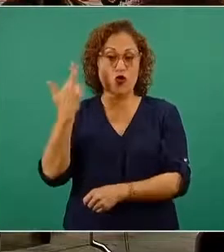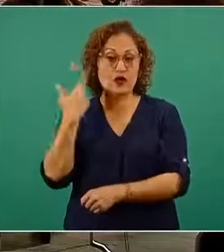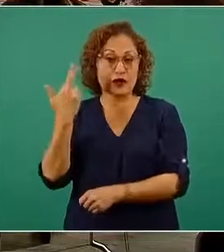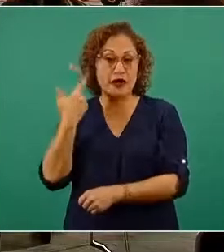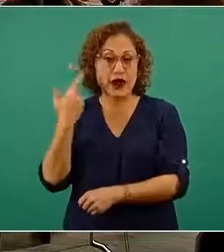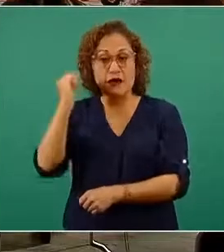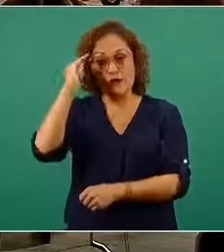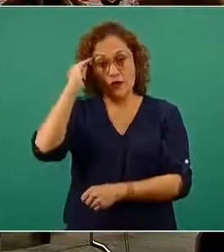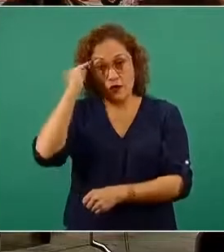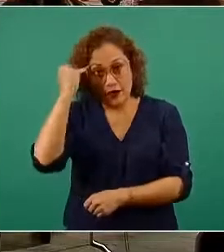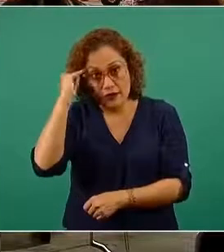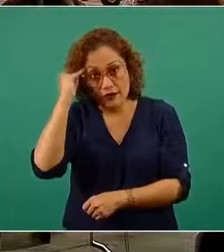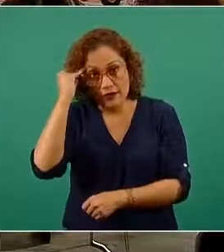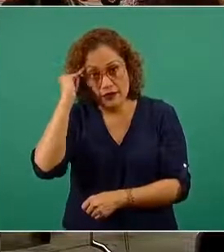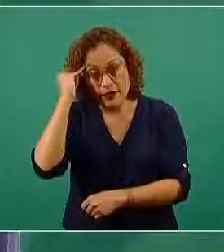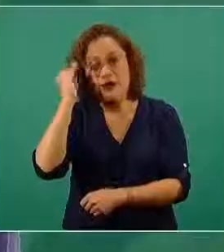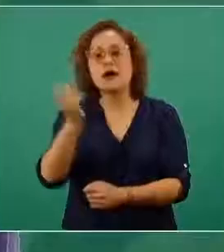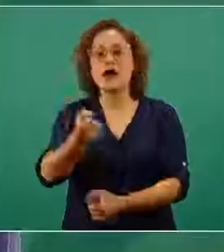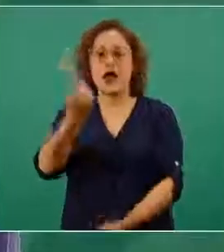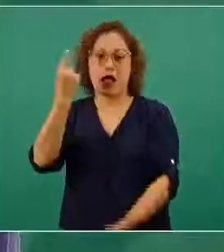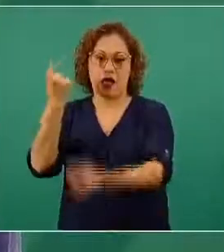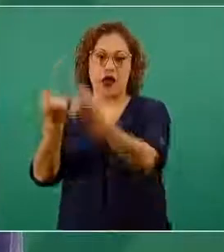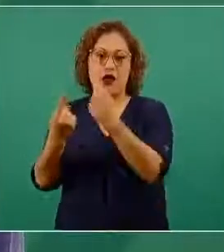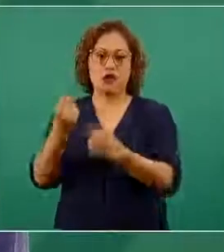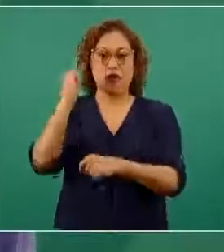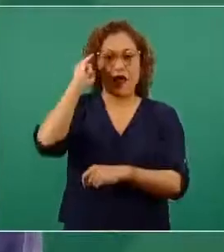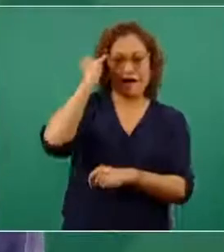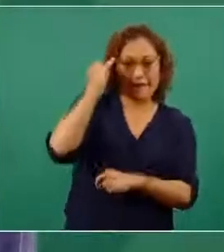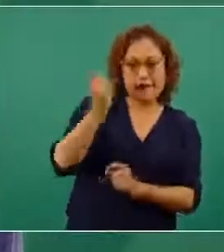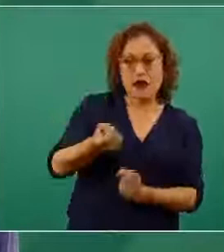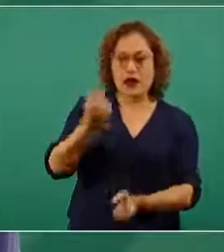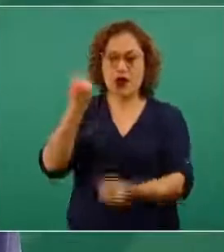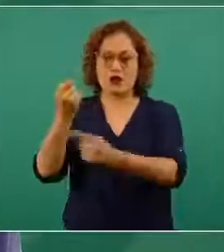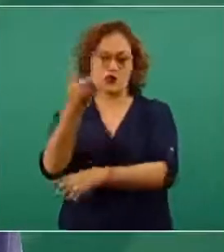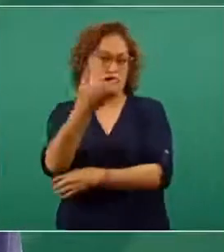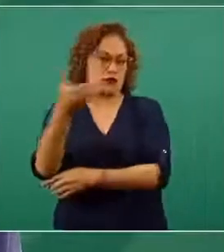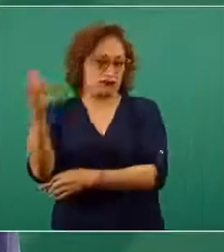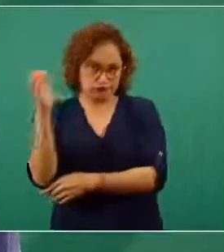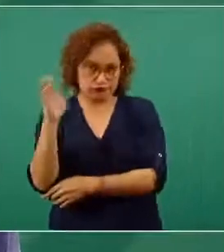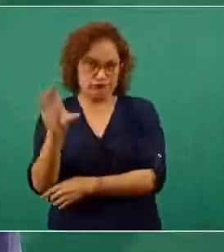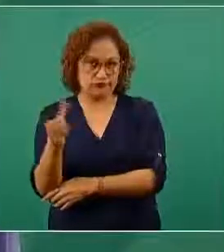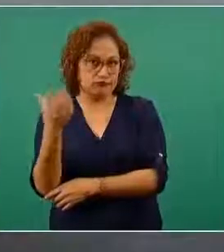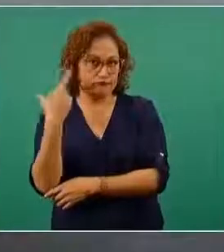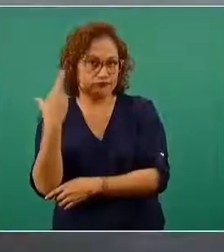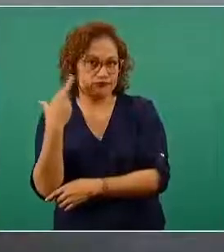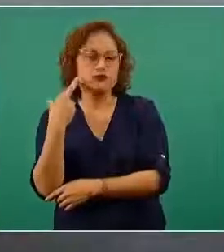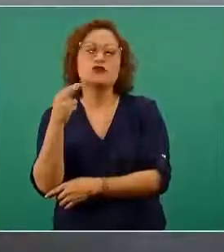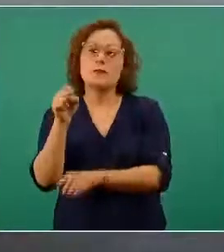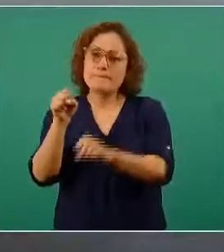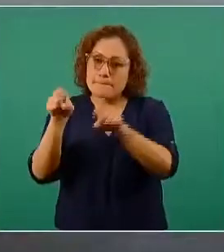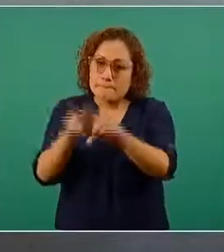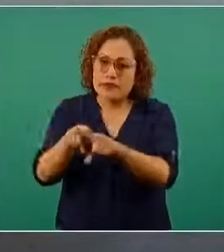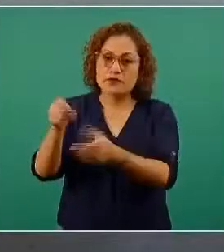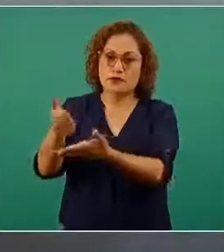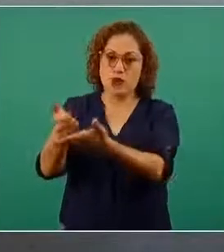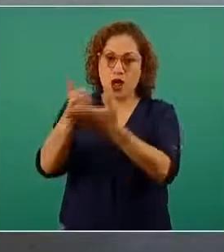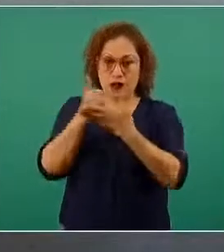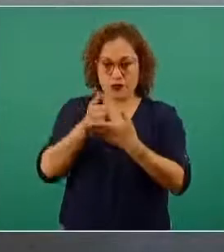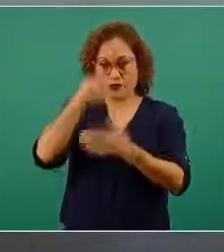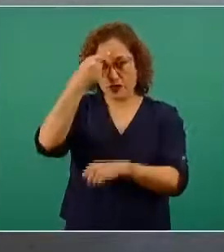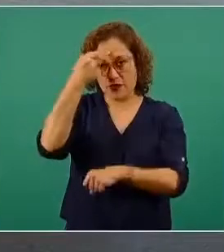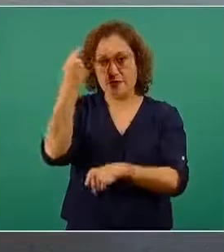hay radios comunitarias que no son indígenas, pero las radios comunitarias, y en especial las indígenas, también han jugado un papel